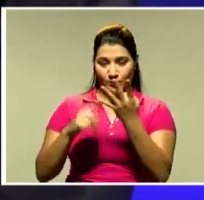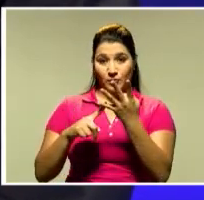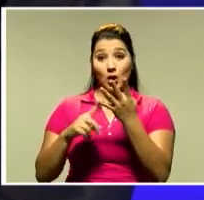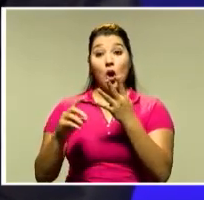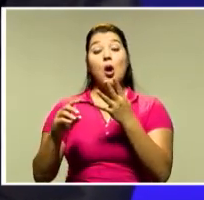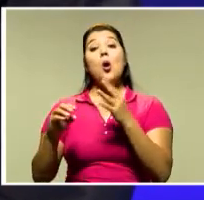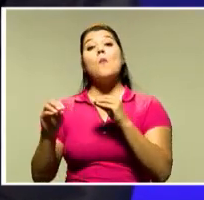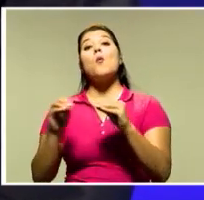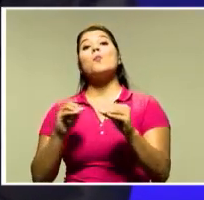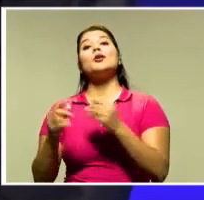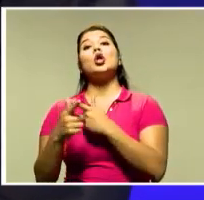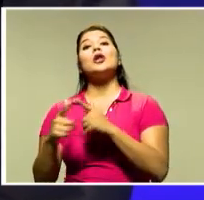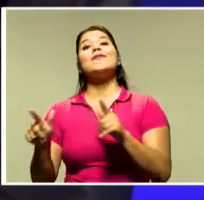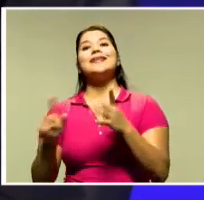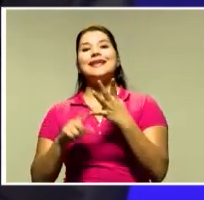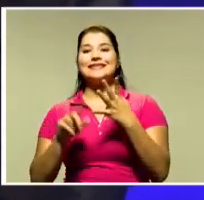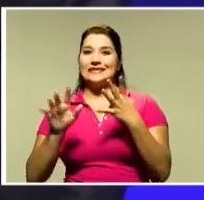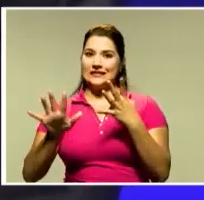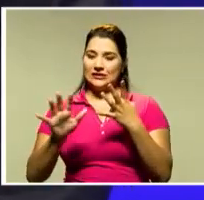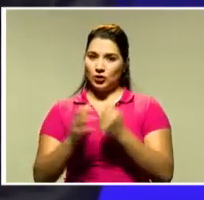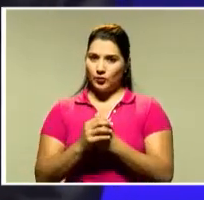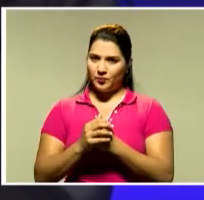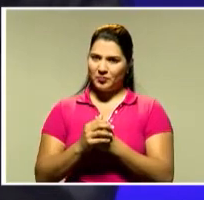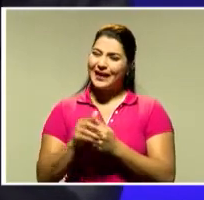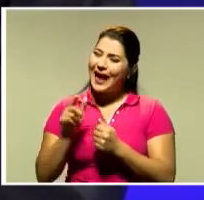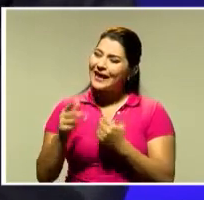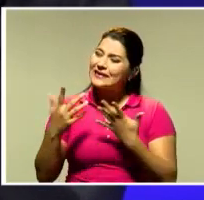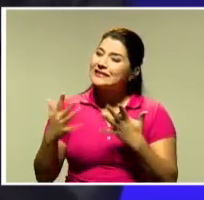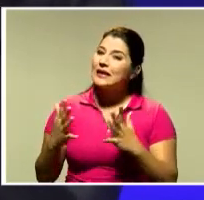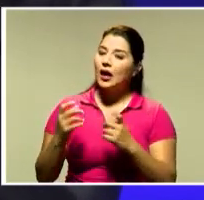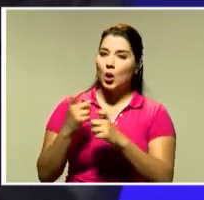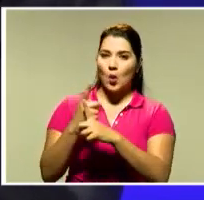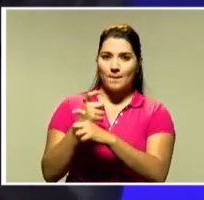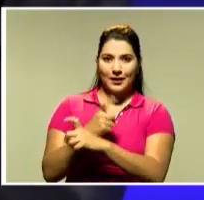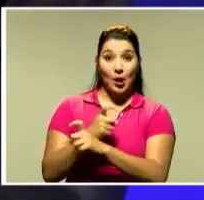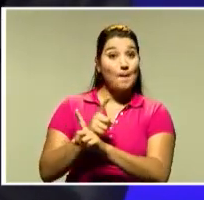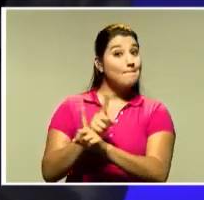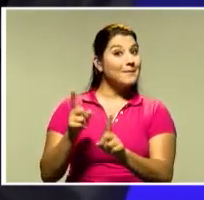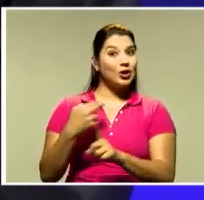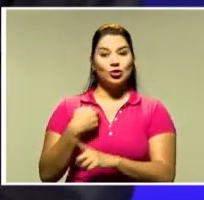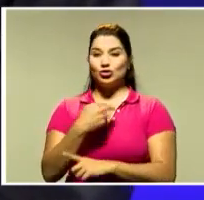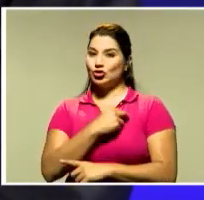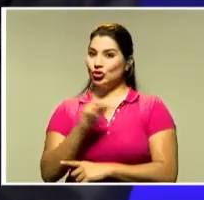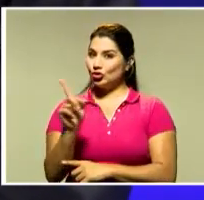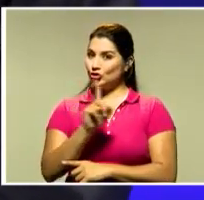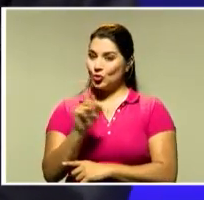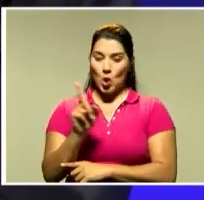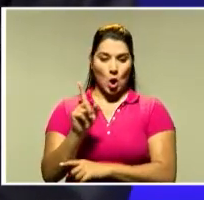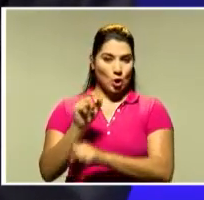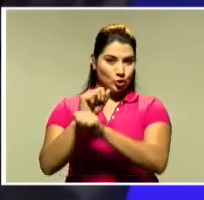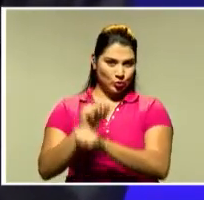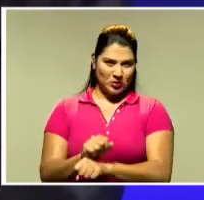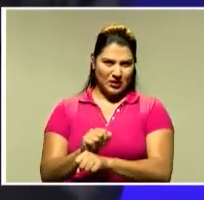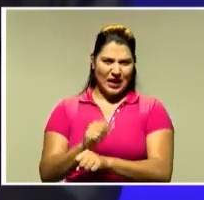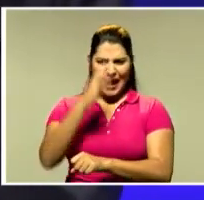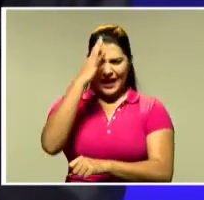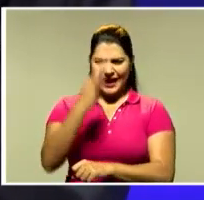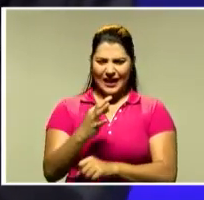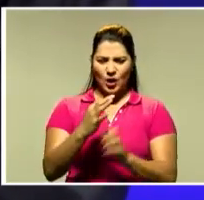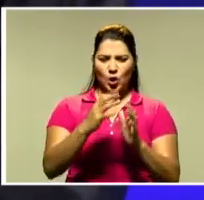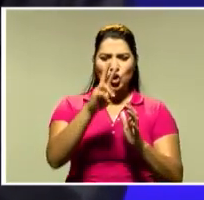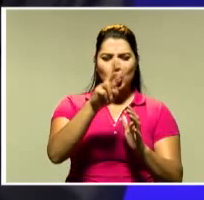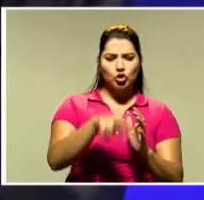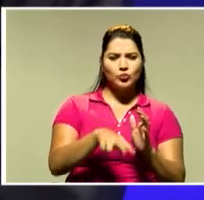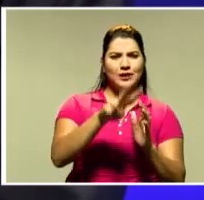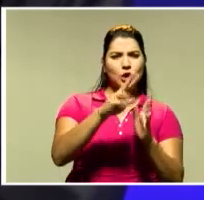Era una negociación ya complicada, pero a la que no estábamos acostumbrados. Me parece que entre el 2002 y el